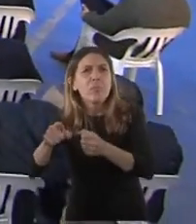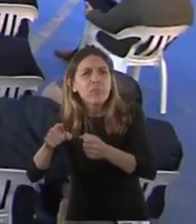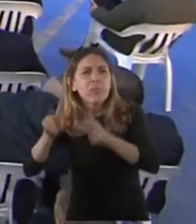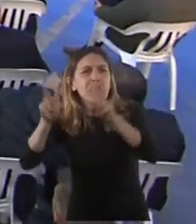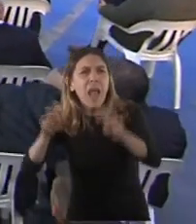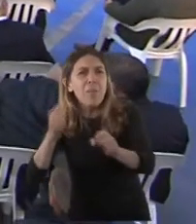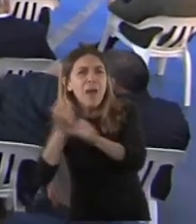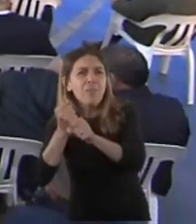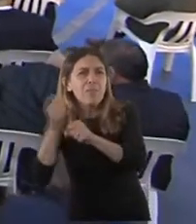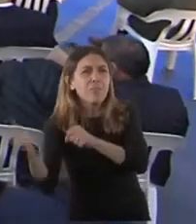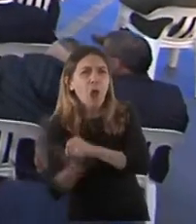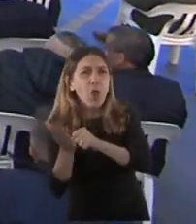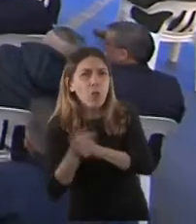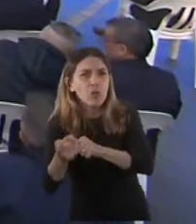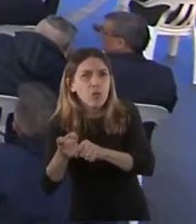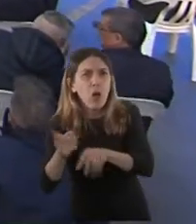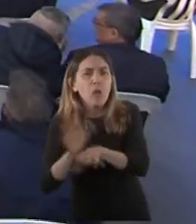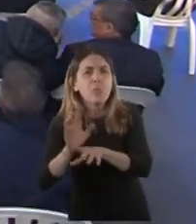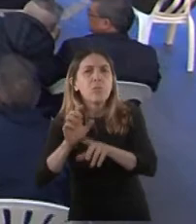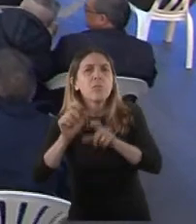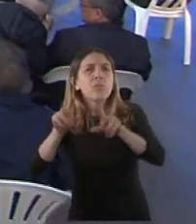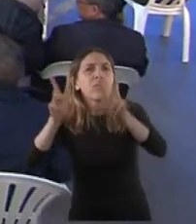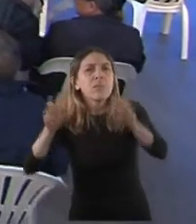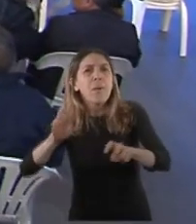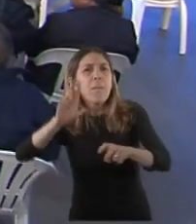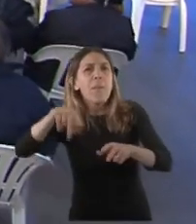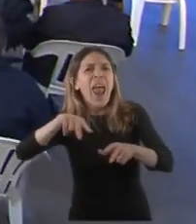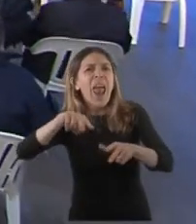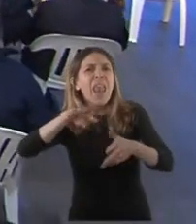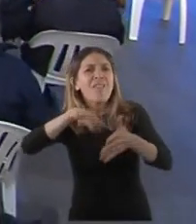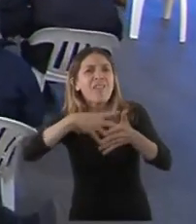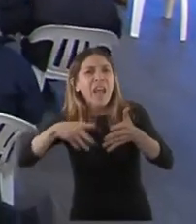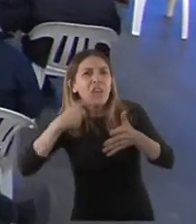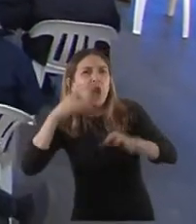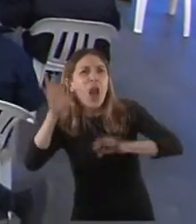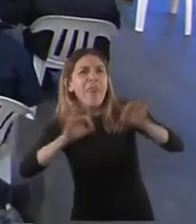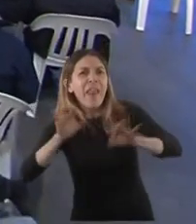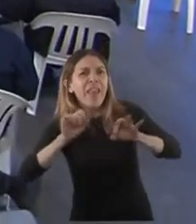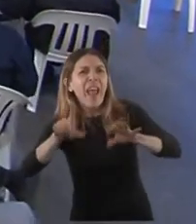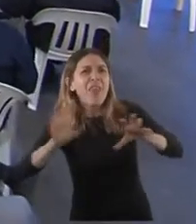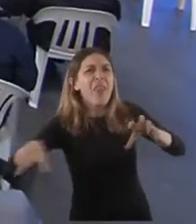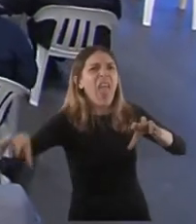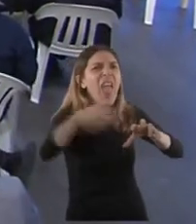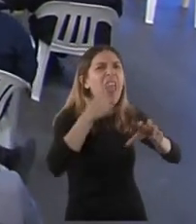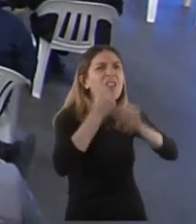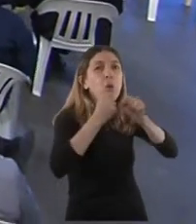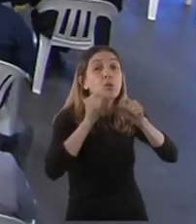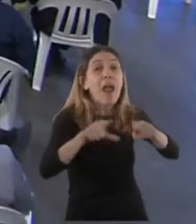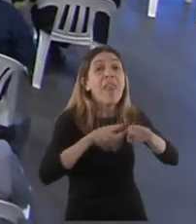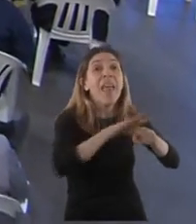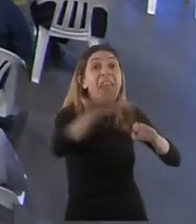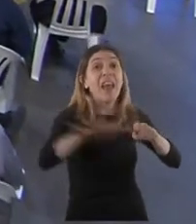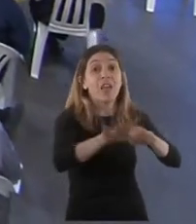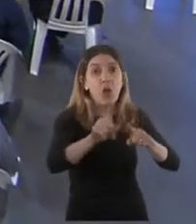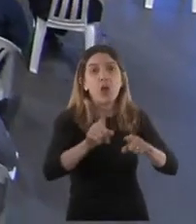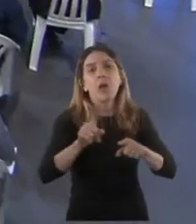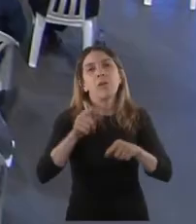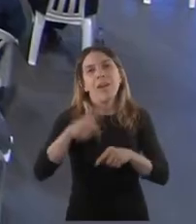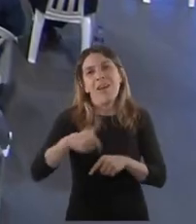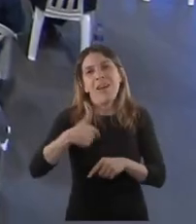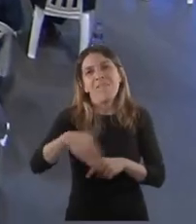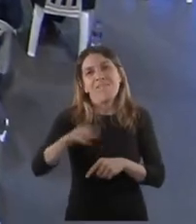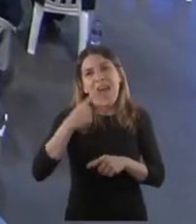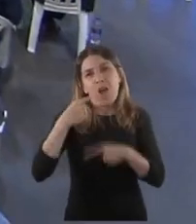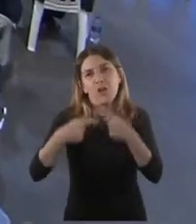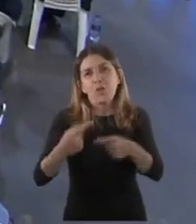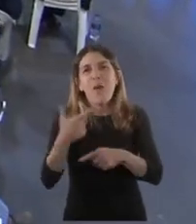argentino, facilitando la planificación industrial y las estrategias de ordenamiento territorial local. Los invitamos a